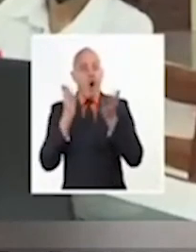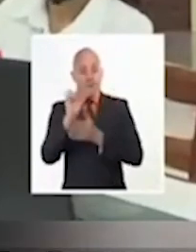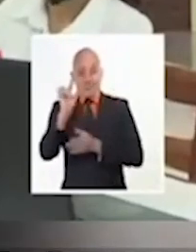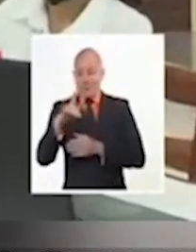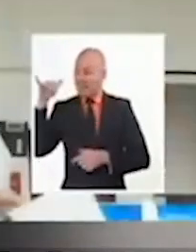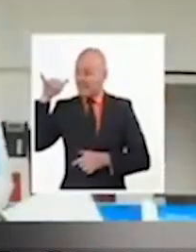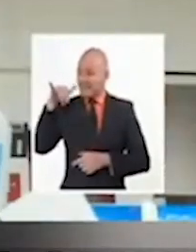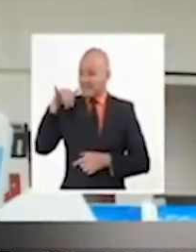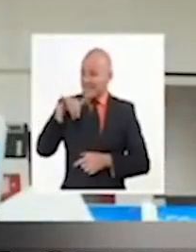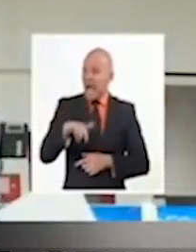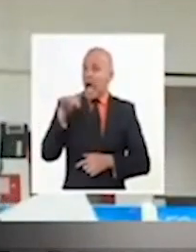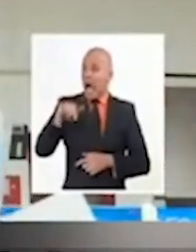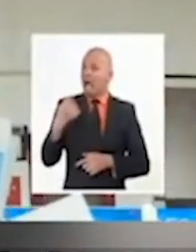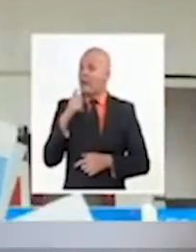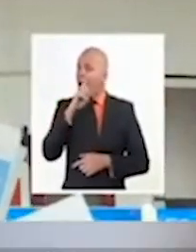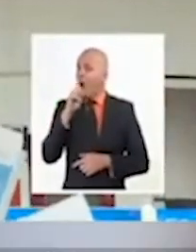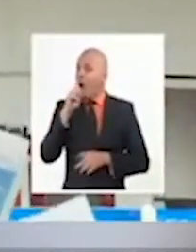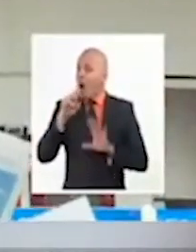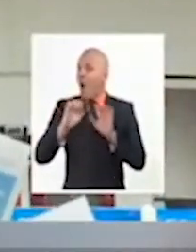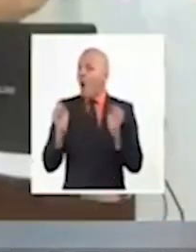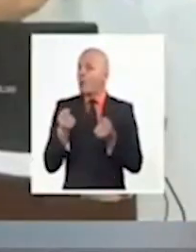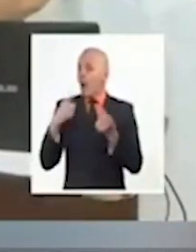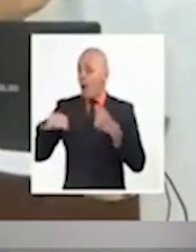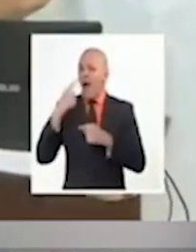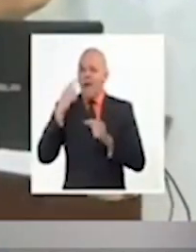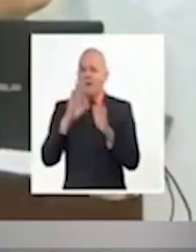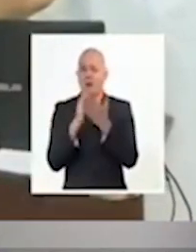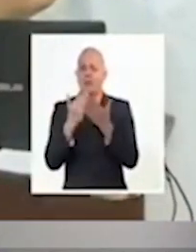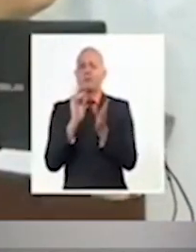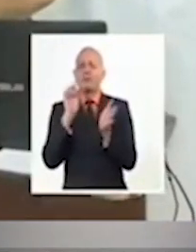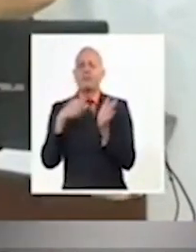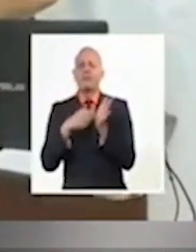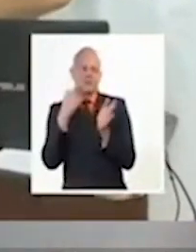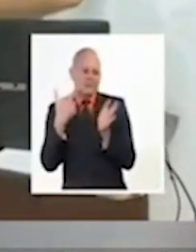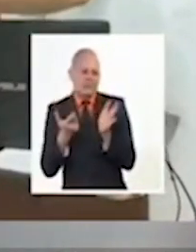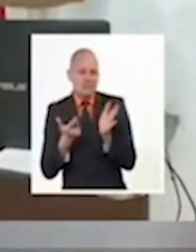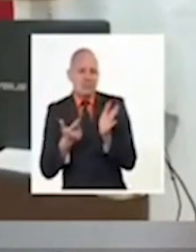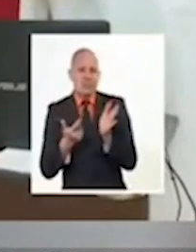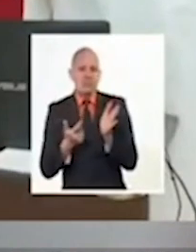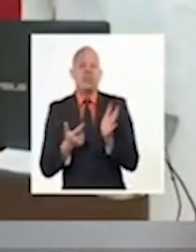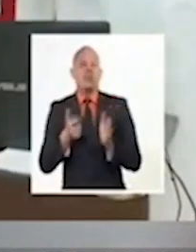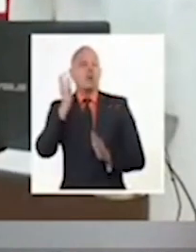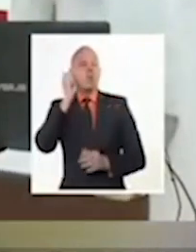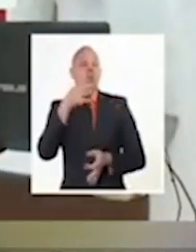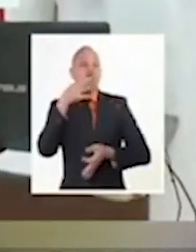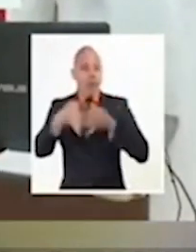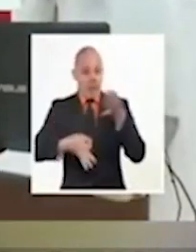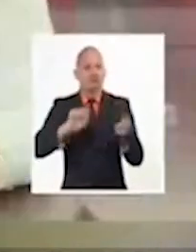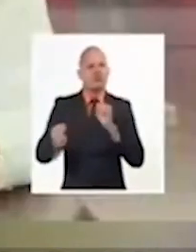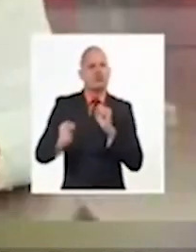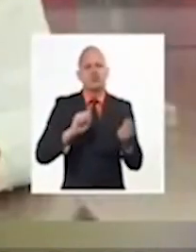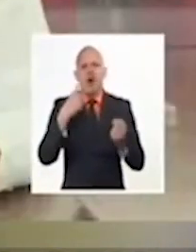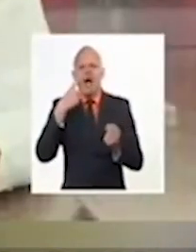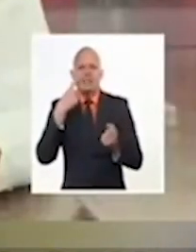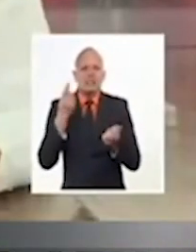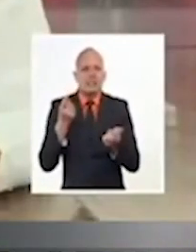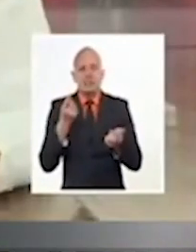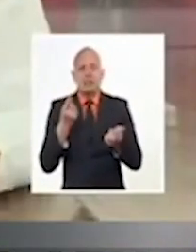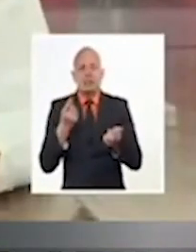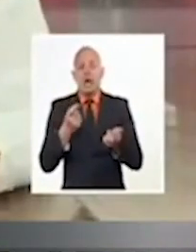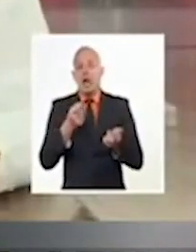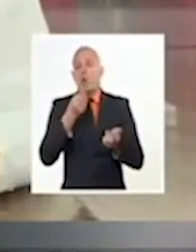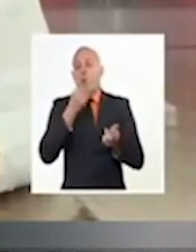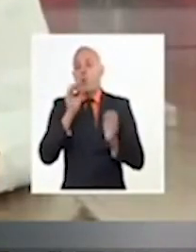hay vuelos que están haciendo, me imagino que se hacen vuelos de prueba, me imagino que se hacen vuelos donde usted tiene que ver cómo es todo